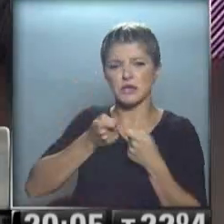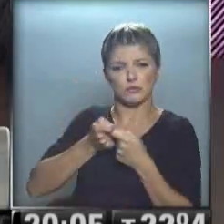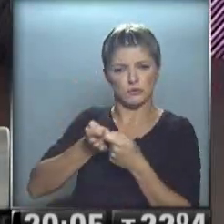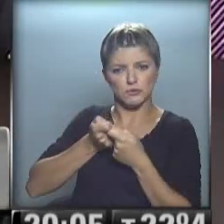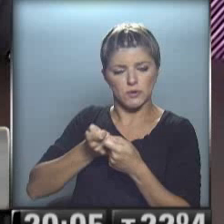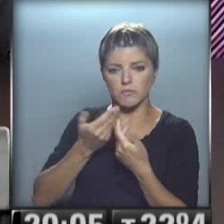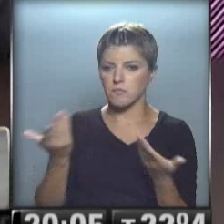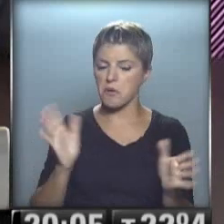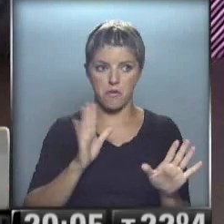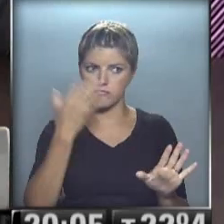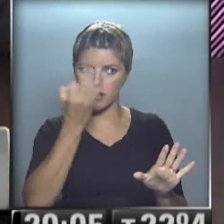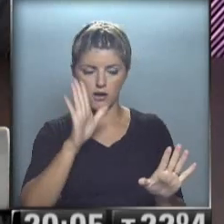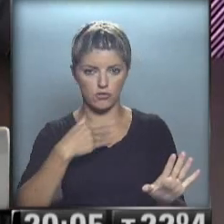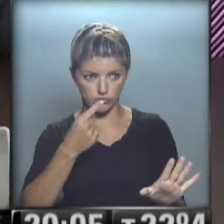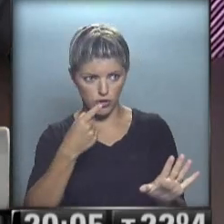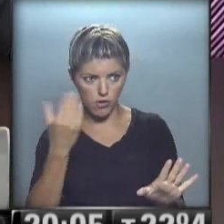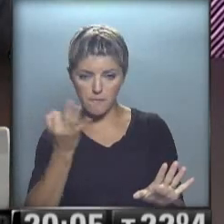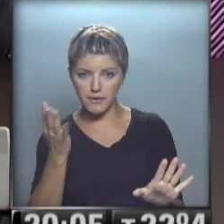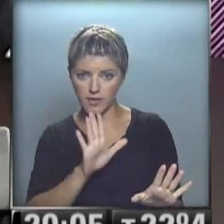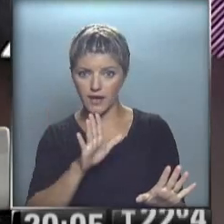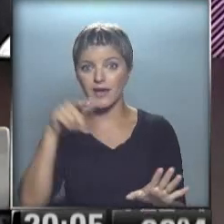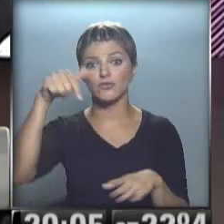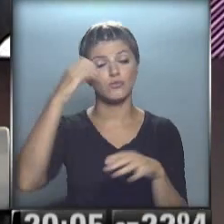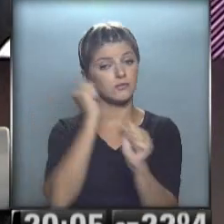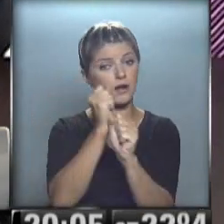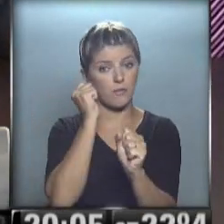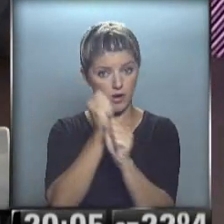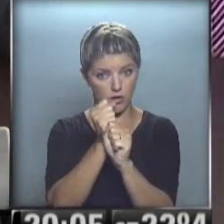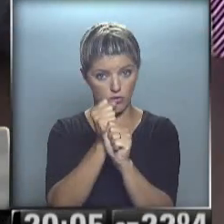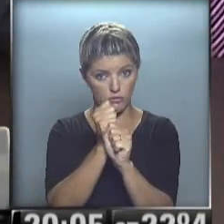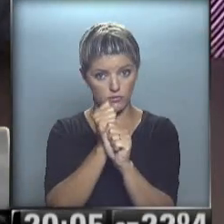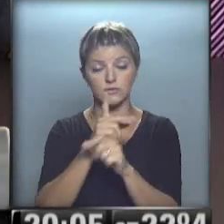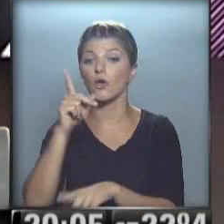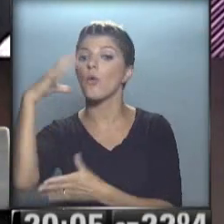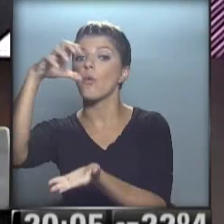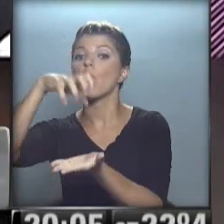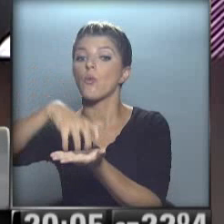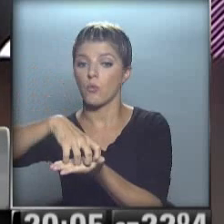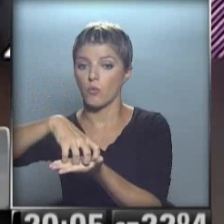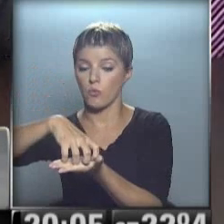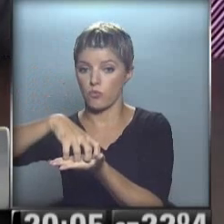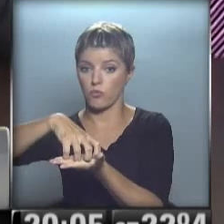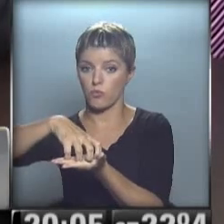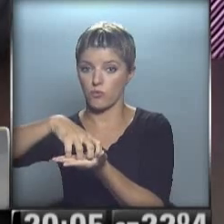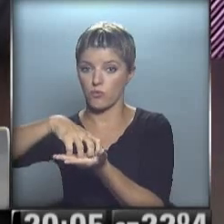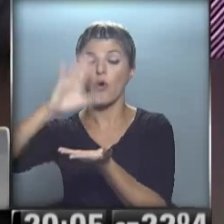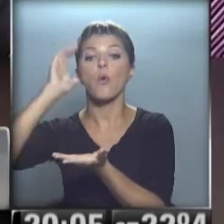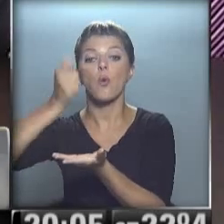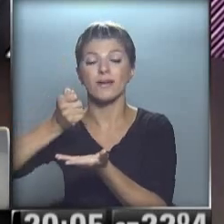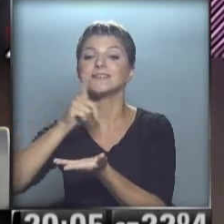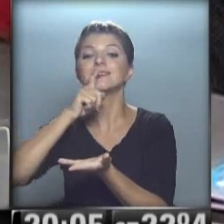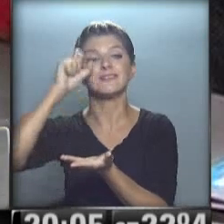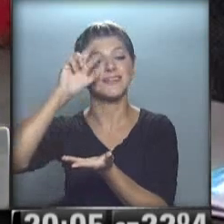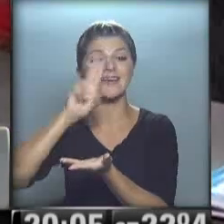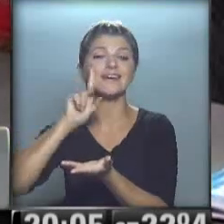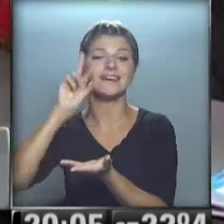pero insisto, en el cumplimiento de un oficio que libró un juzgado, que es el juzgado del juez Terrier,